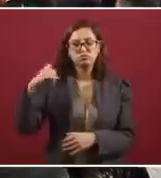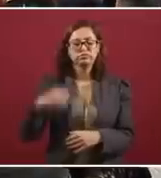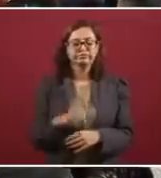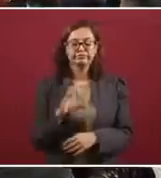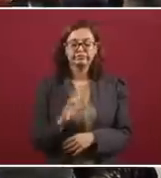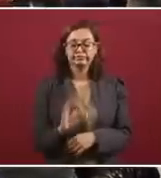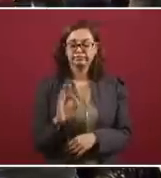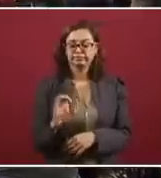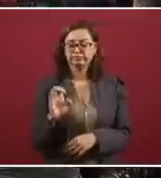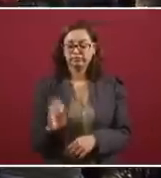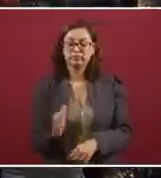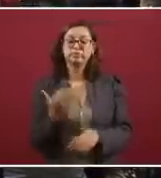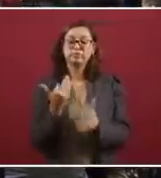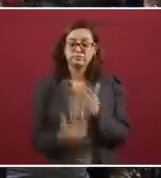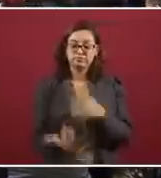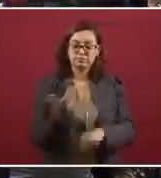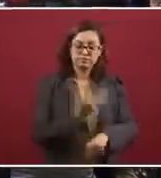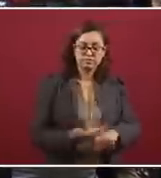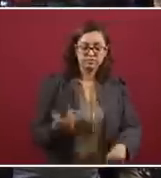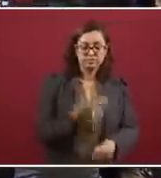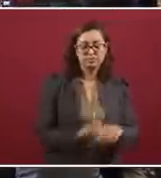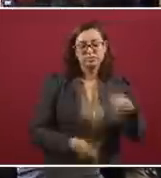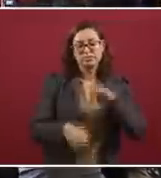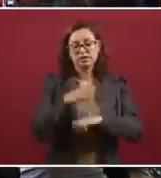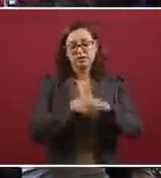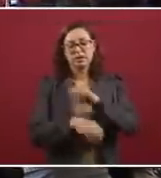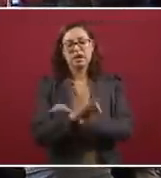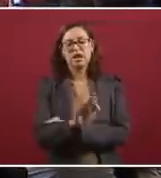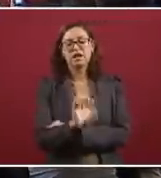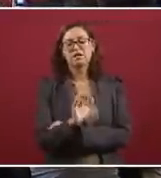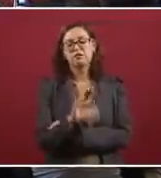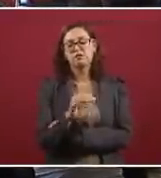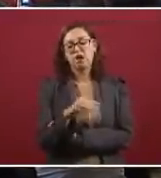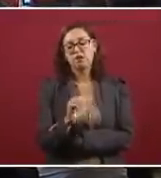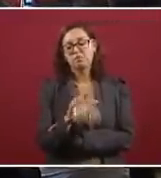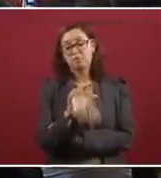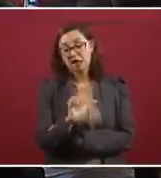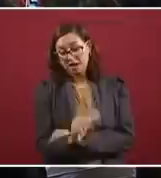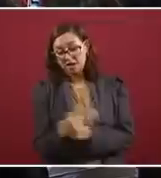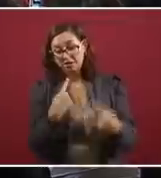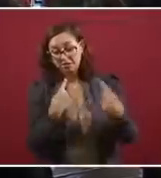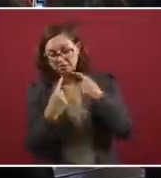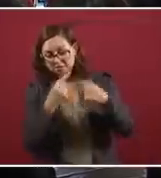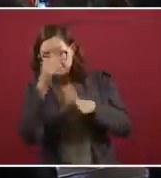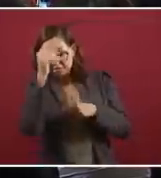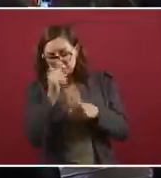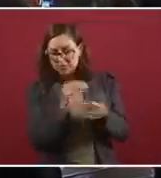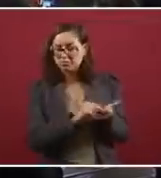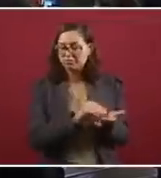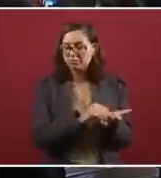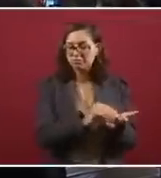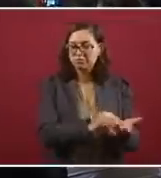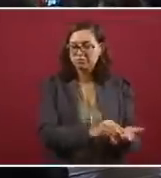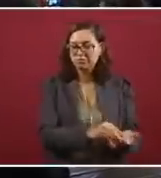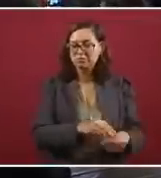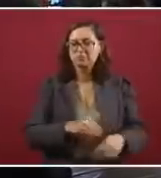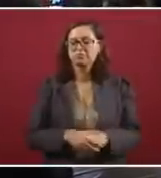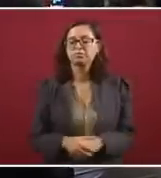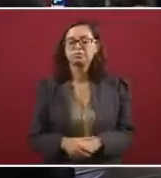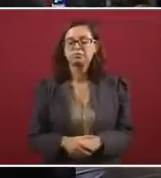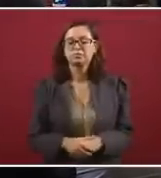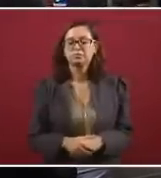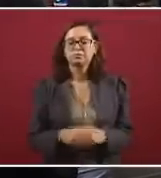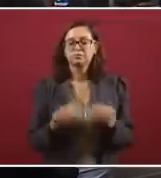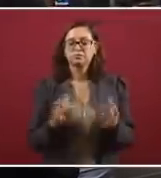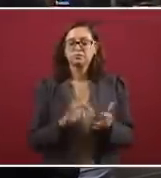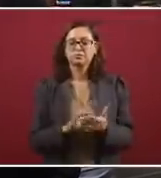con la empresa Fermaca y espera anunciar en próxima fecha un acuerdo positivo como todos los demás. Muchas